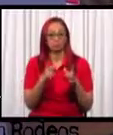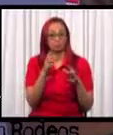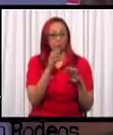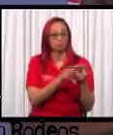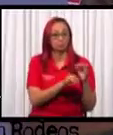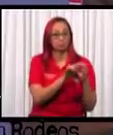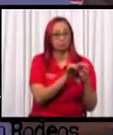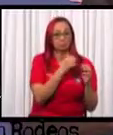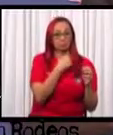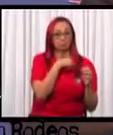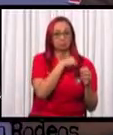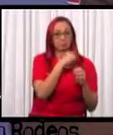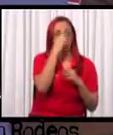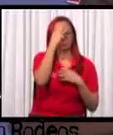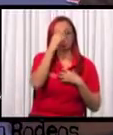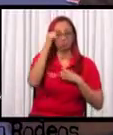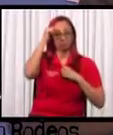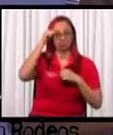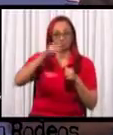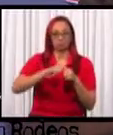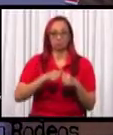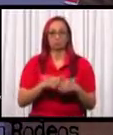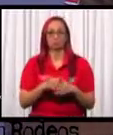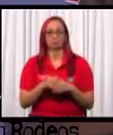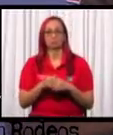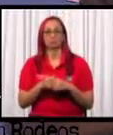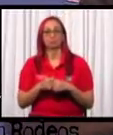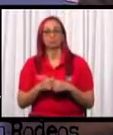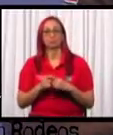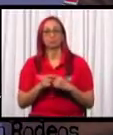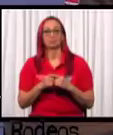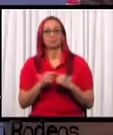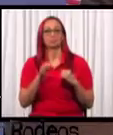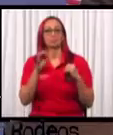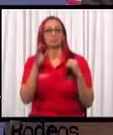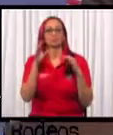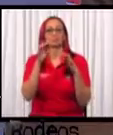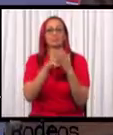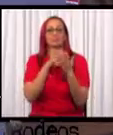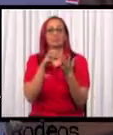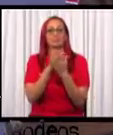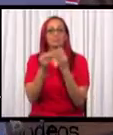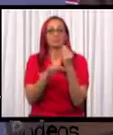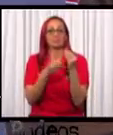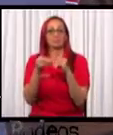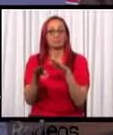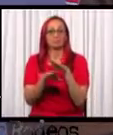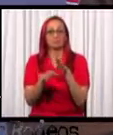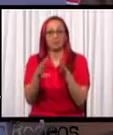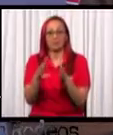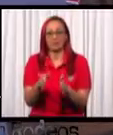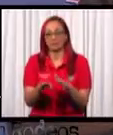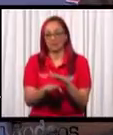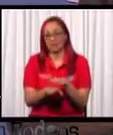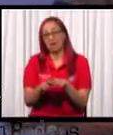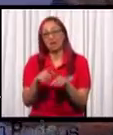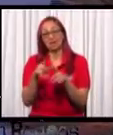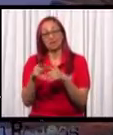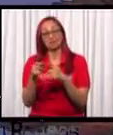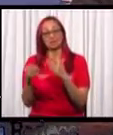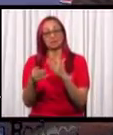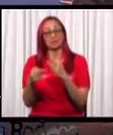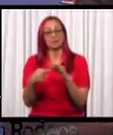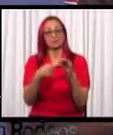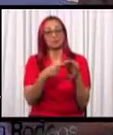porque recordemos, doña Isabel, que el arroz es el principal producto de la canasta básica y es un producto de